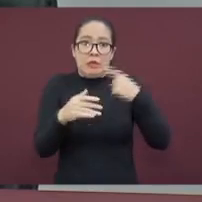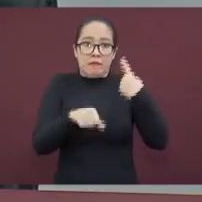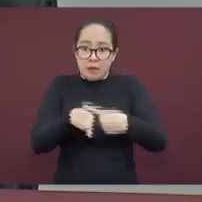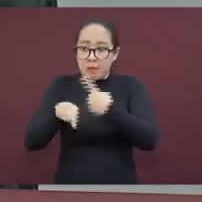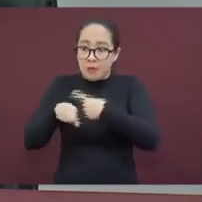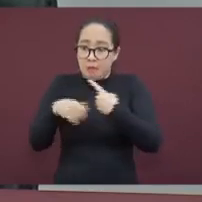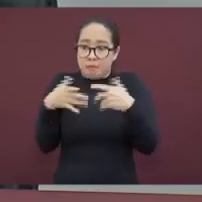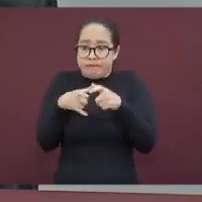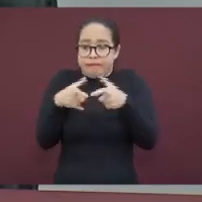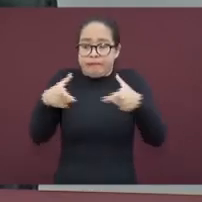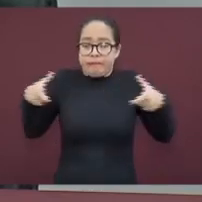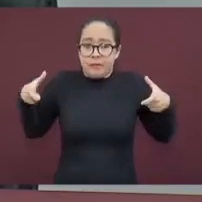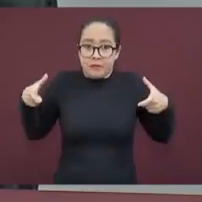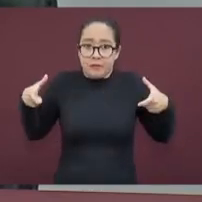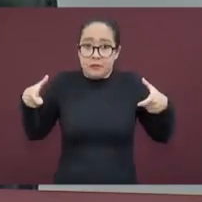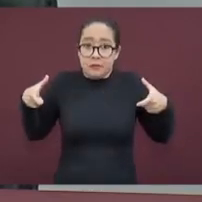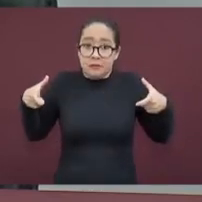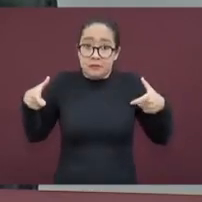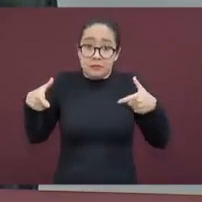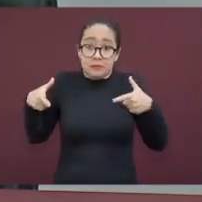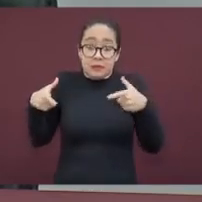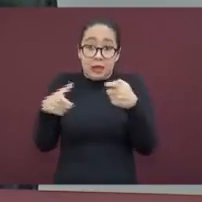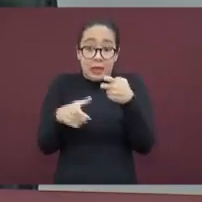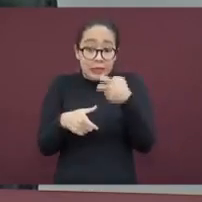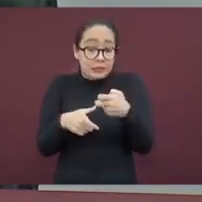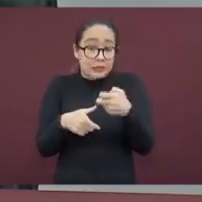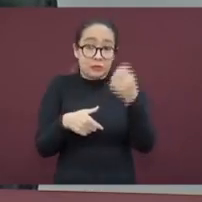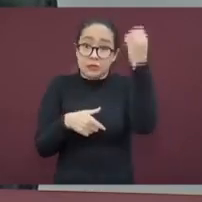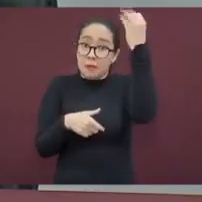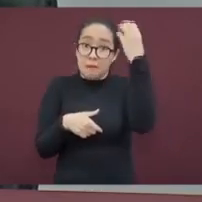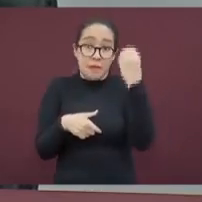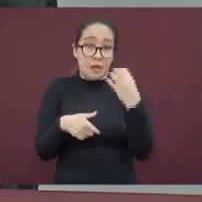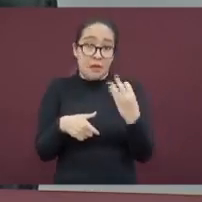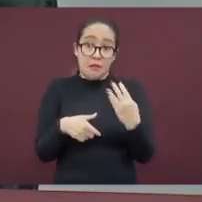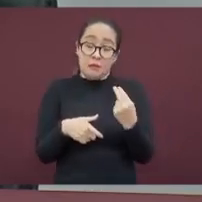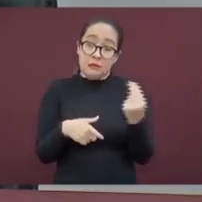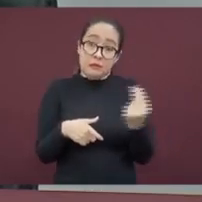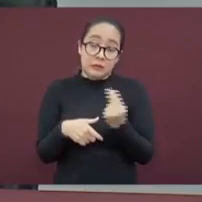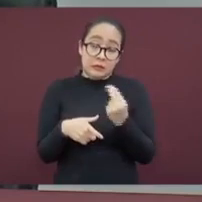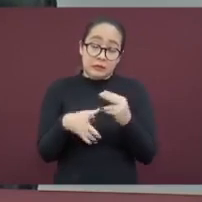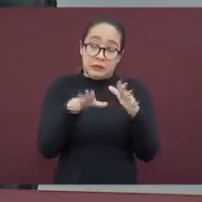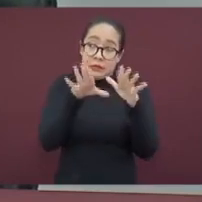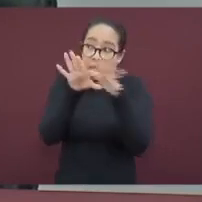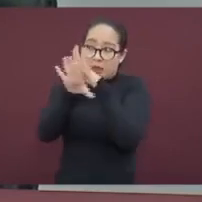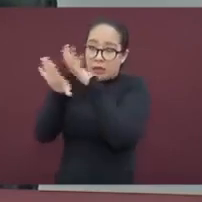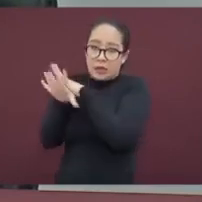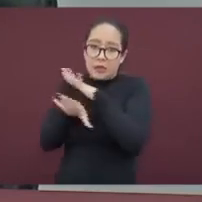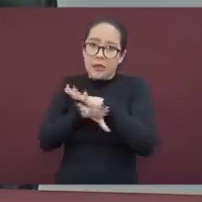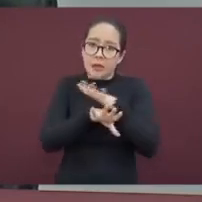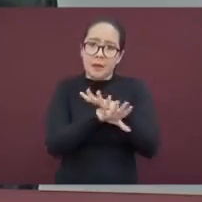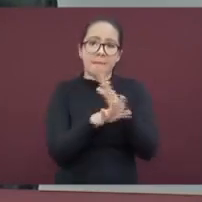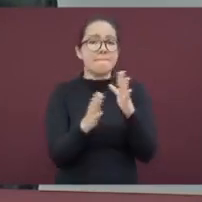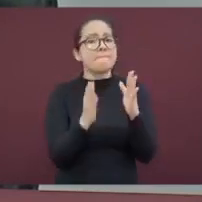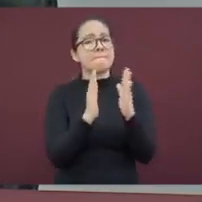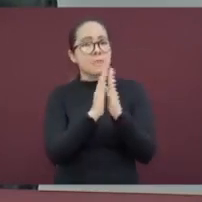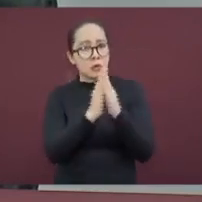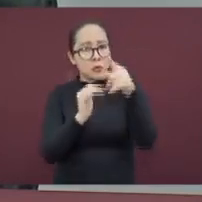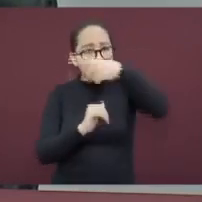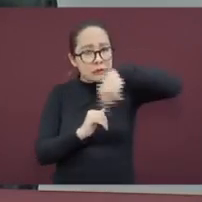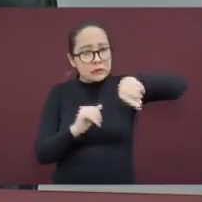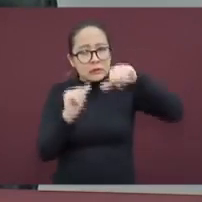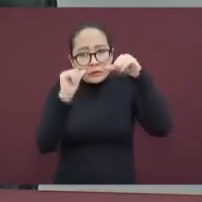una región el semáforo tendrá forzosamente que variar manténganse atentos para que puedan identificar